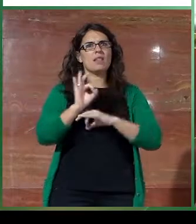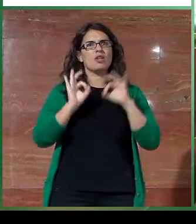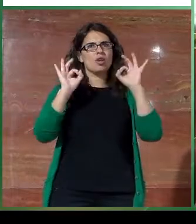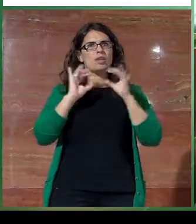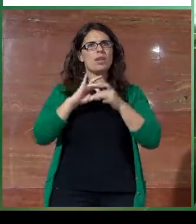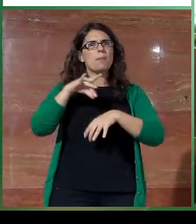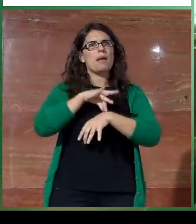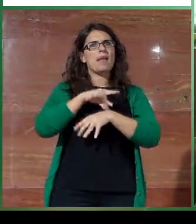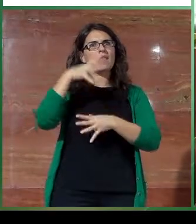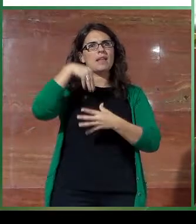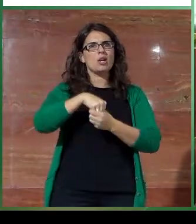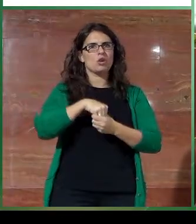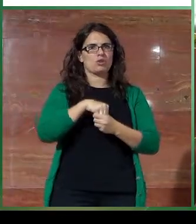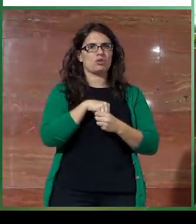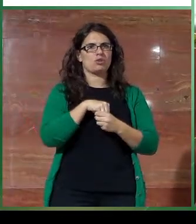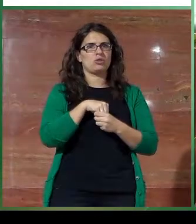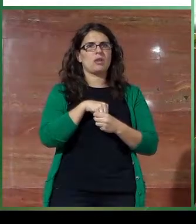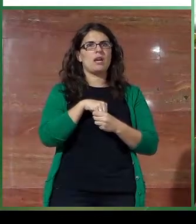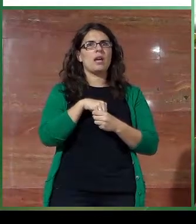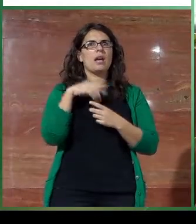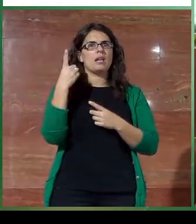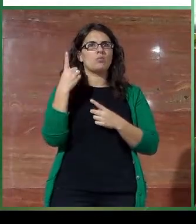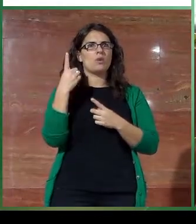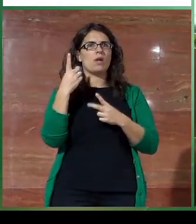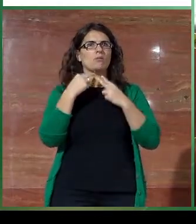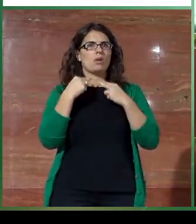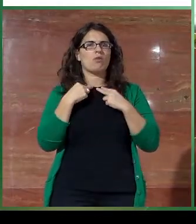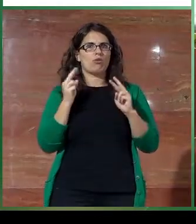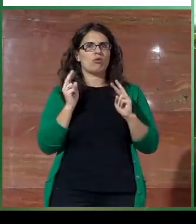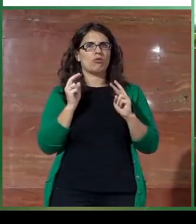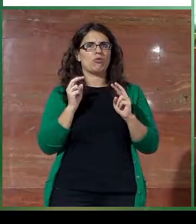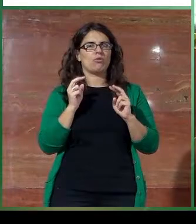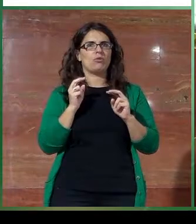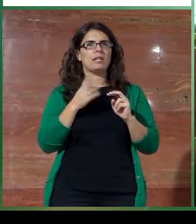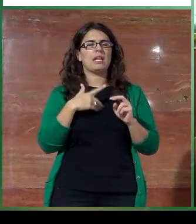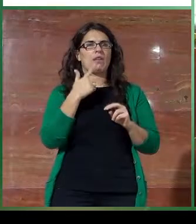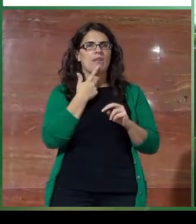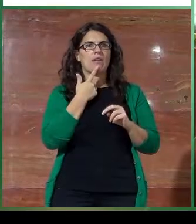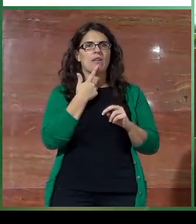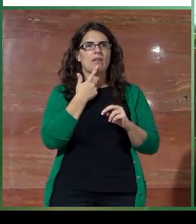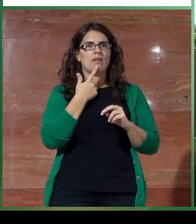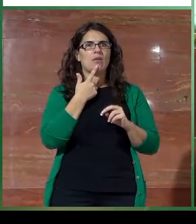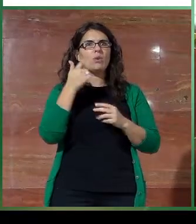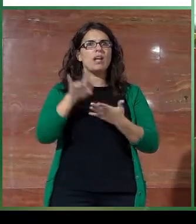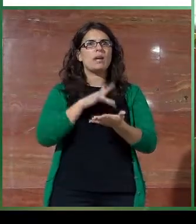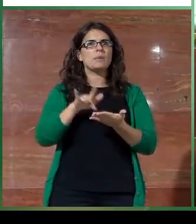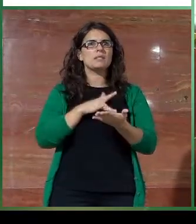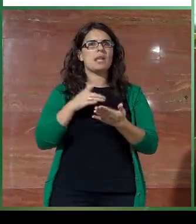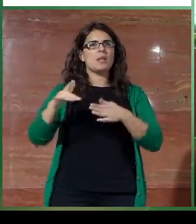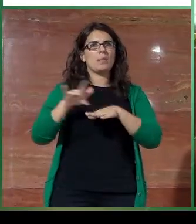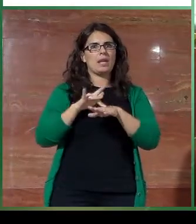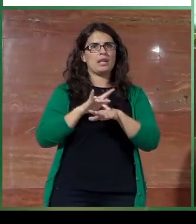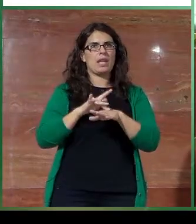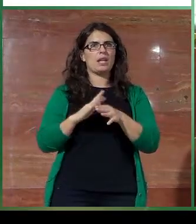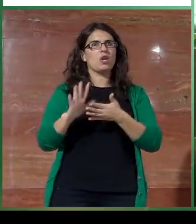internos residentes, la AEMIR, en una divulgación científica, es decir, una revista digital que agrupa todas